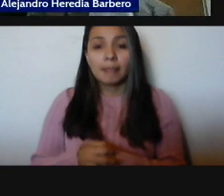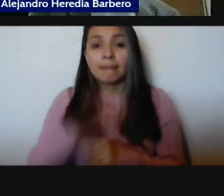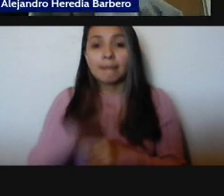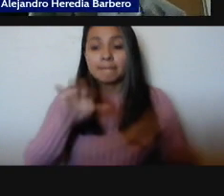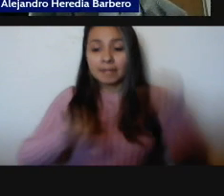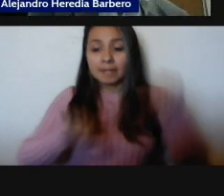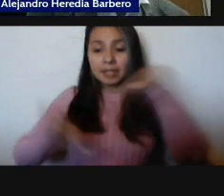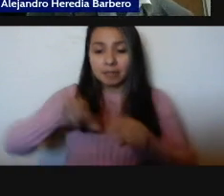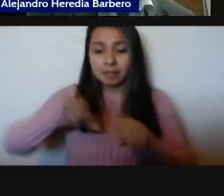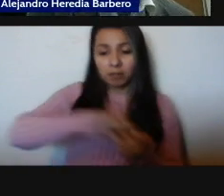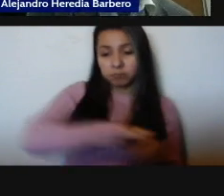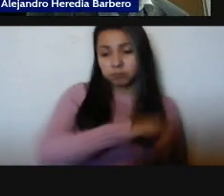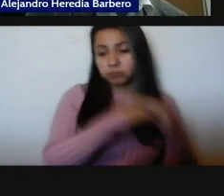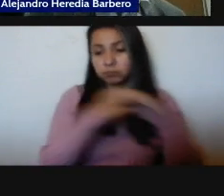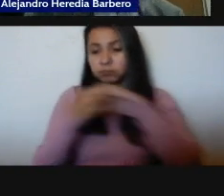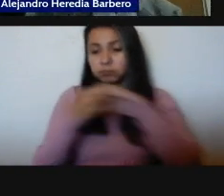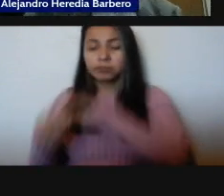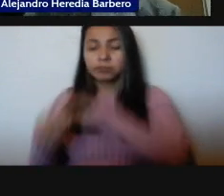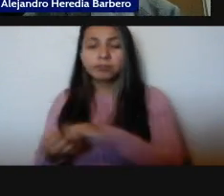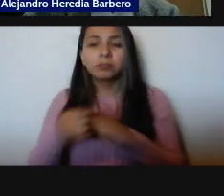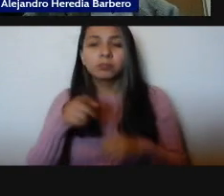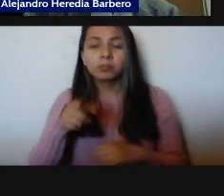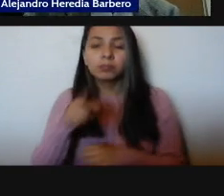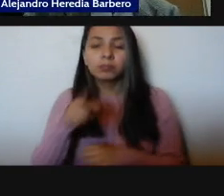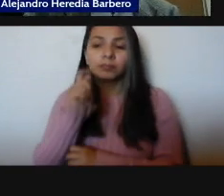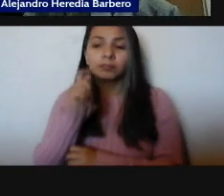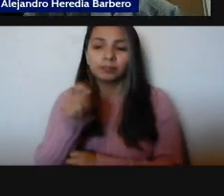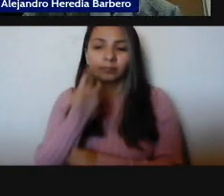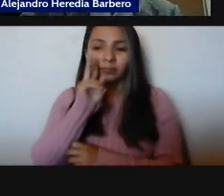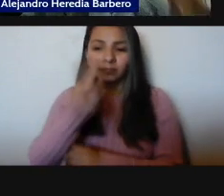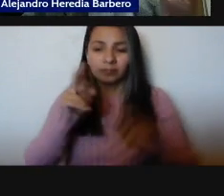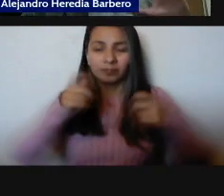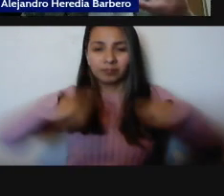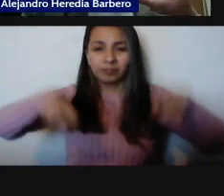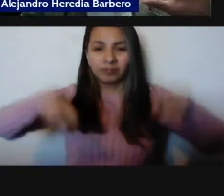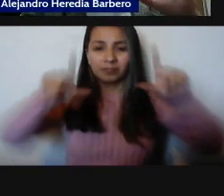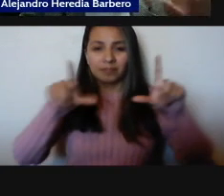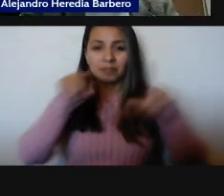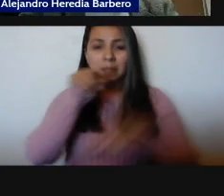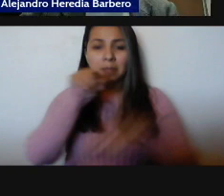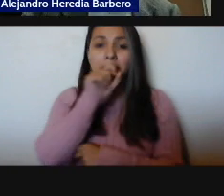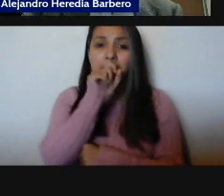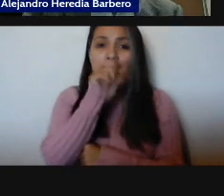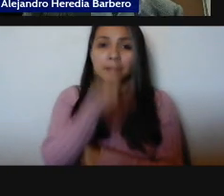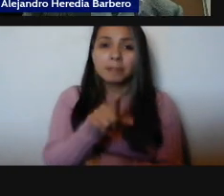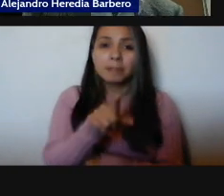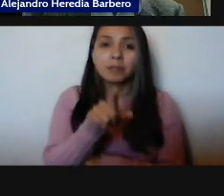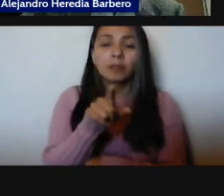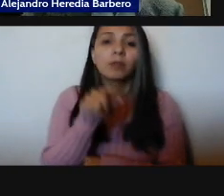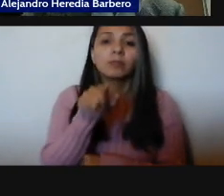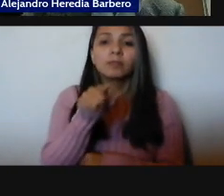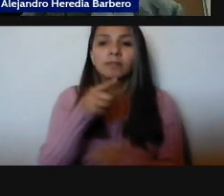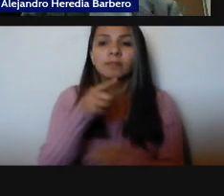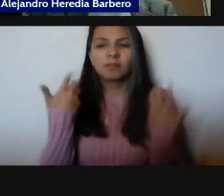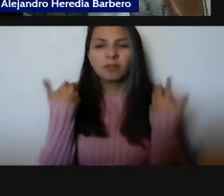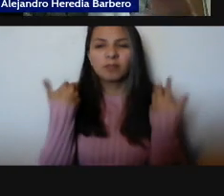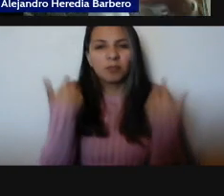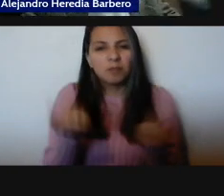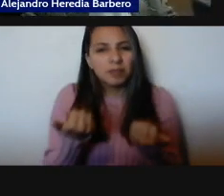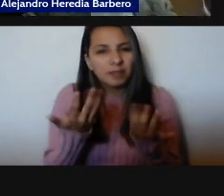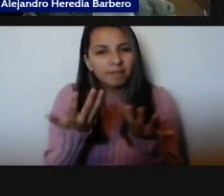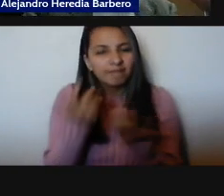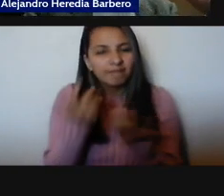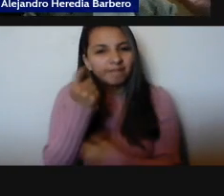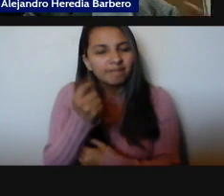Entonces, la evolución química en un modelo de tierra primitiva consiste justamente, como estas diapositivas, como estas imágenes lo muestran, en intentar